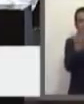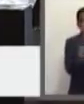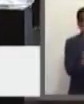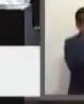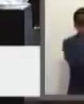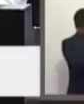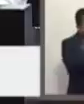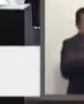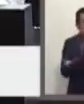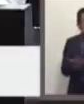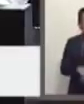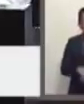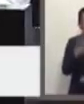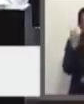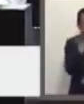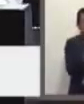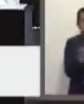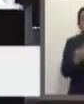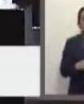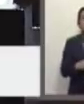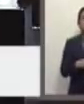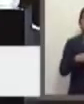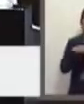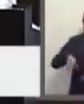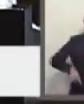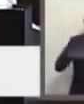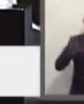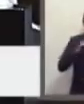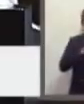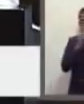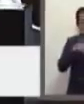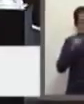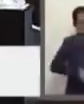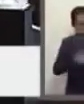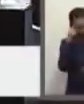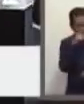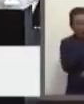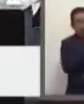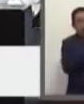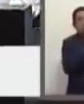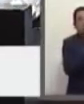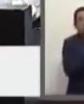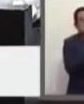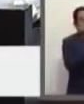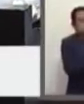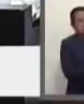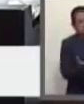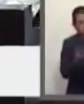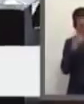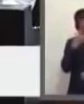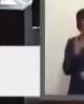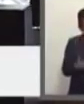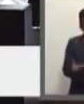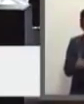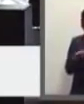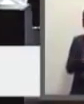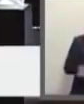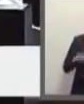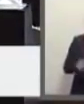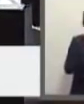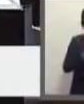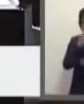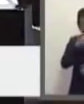de agua que va a haber criminal del gobierno federal en unos días hacia la capital del país es juego de niños comparado con lo que se viene